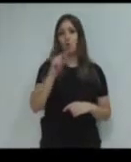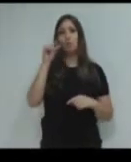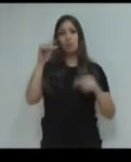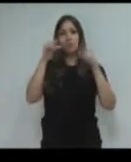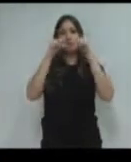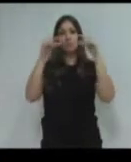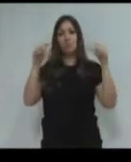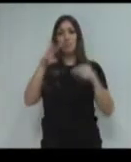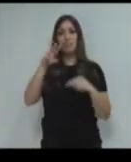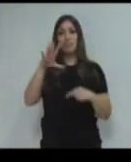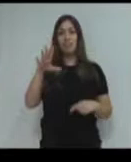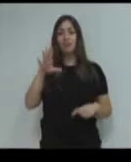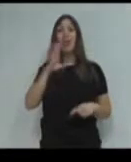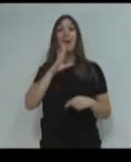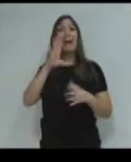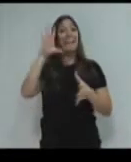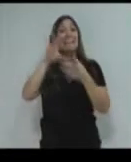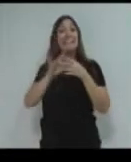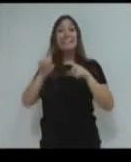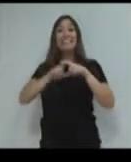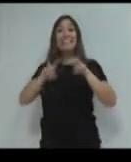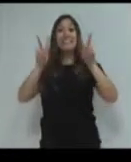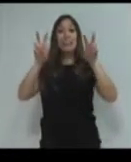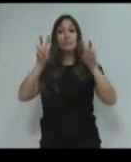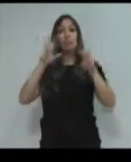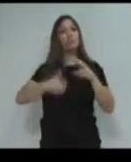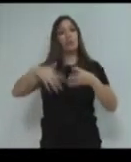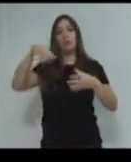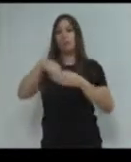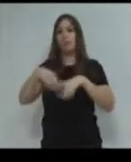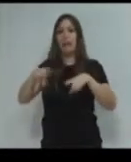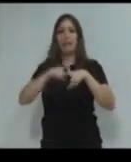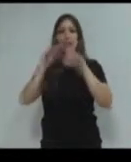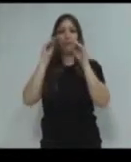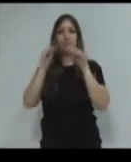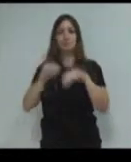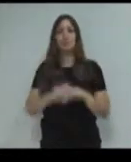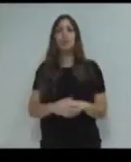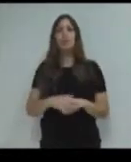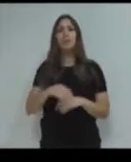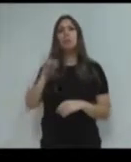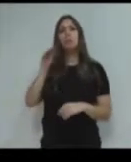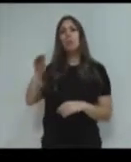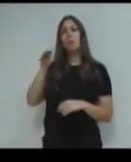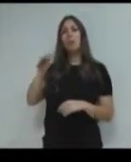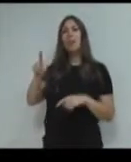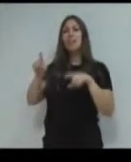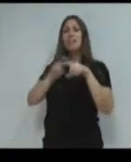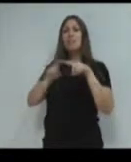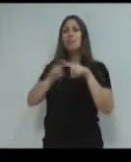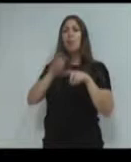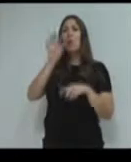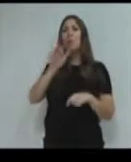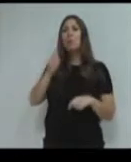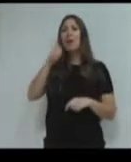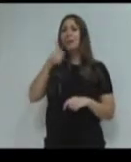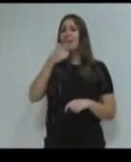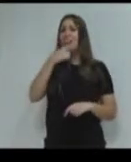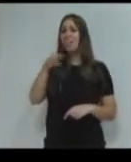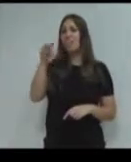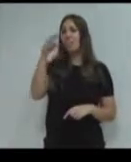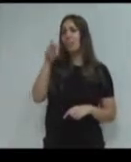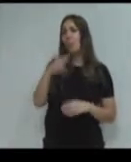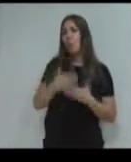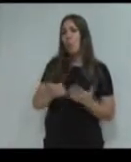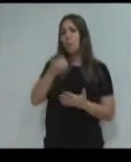25 calibrí subrayada. ¿Qué tipos de fuentes son las que mejor leéis? ¿Cuáles son las más